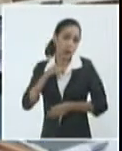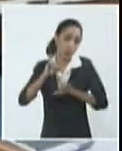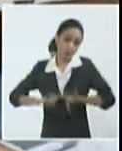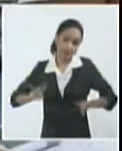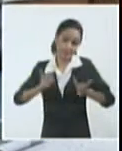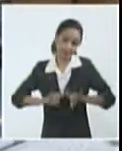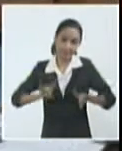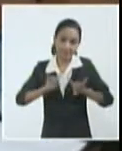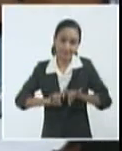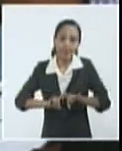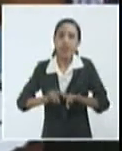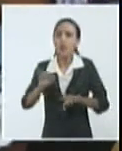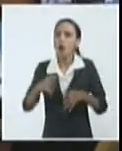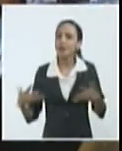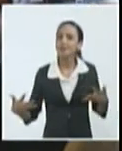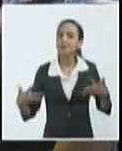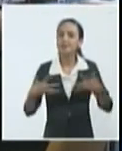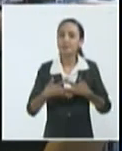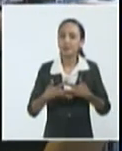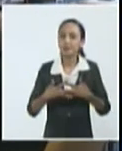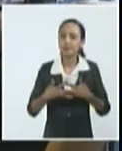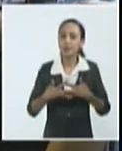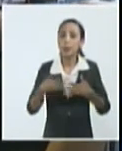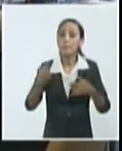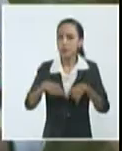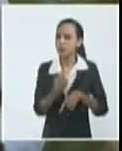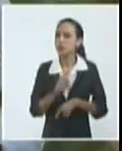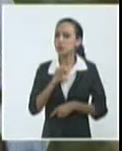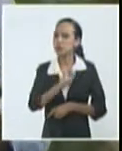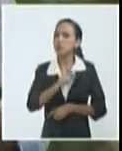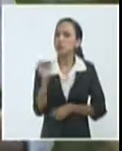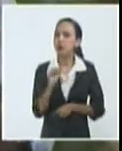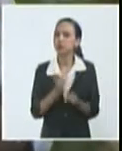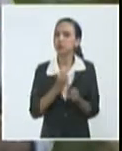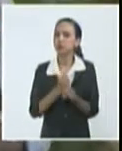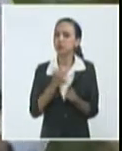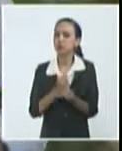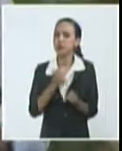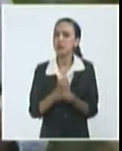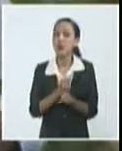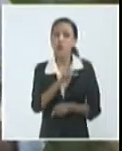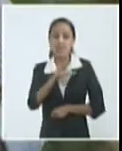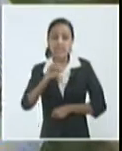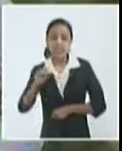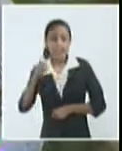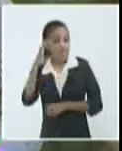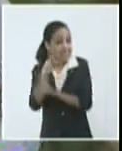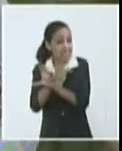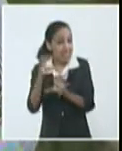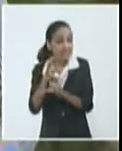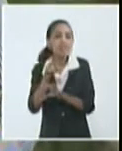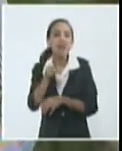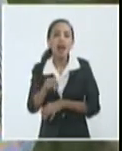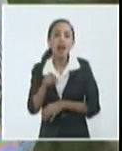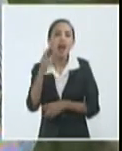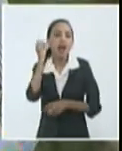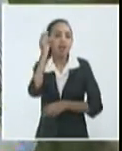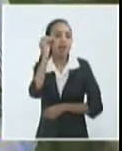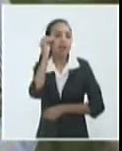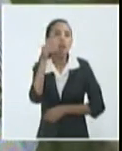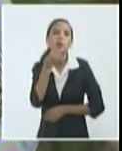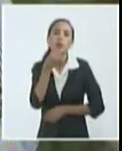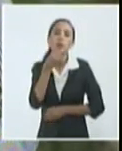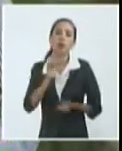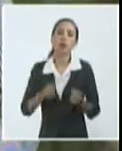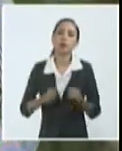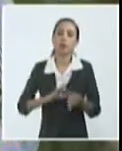vinculado a esto. Y con todo eso hemos logrado una gestión de ciencia e innovación para enfrentar la COVID. Ustedes